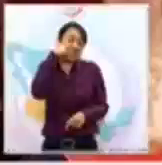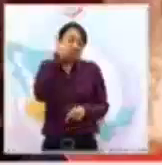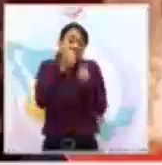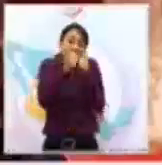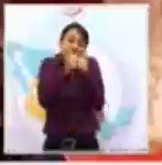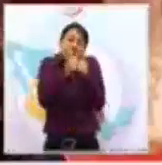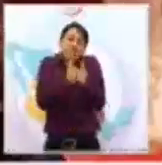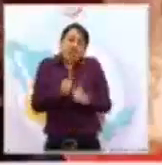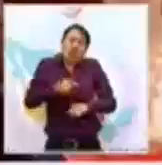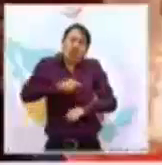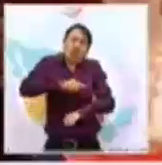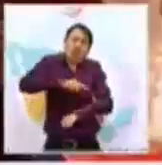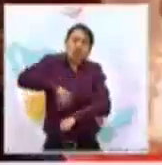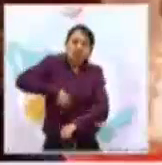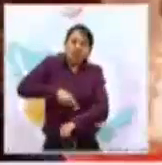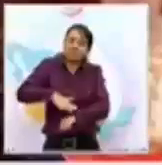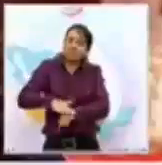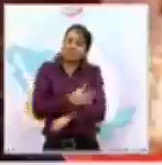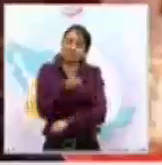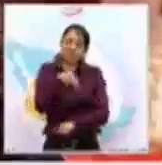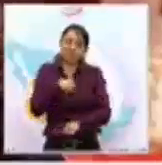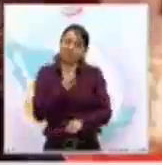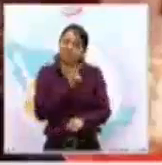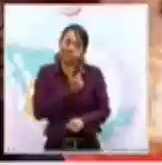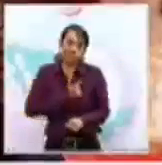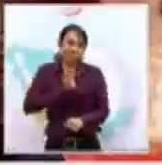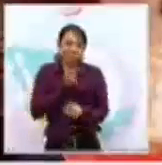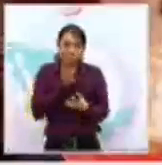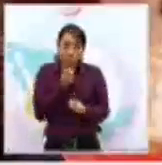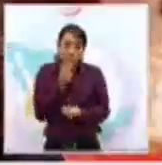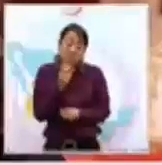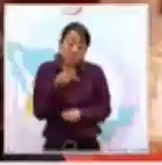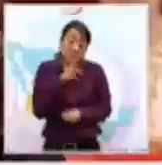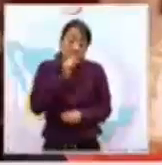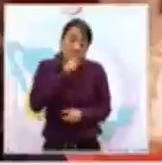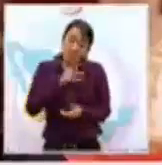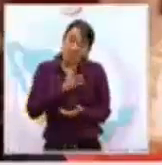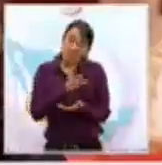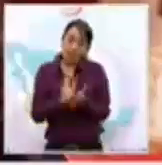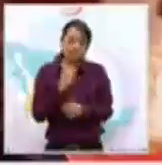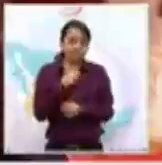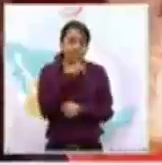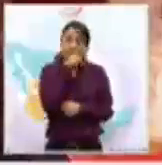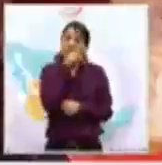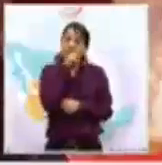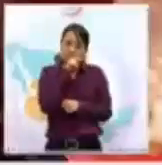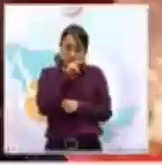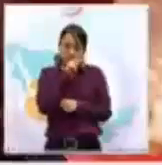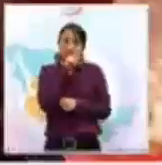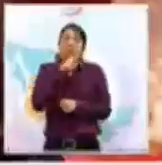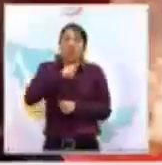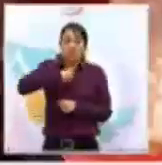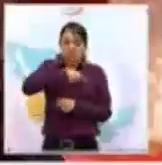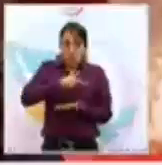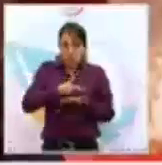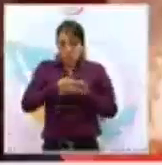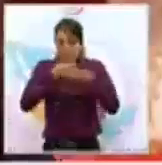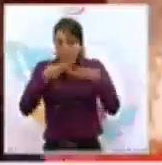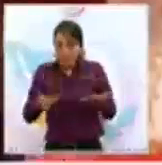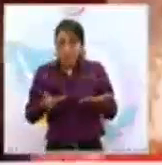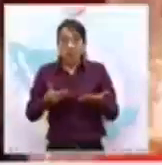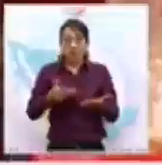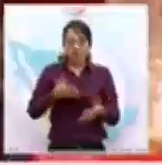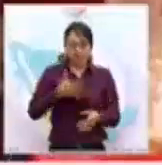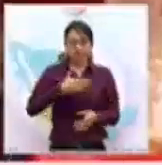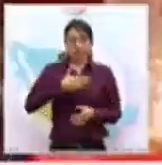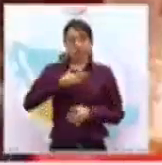es formativo, sino pues preocupante, y es como un desafío para quienes estamos ahora en estos espacios, digamos, de toma de